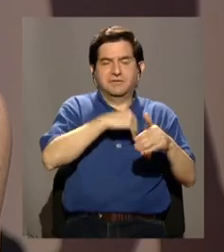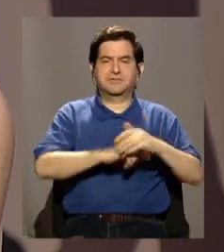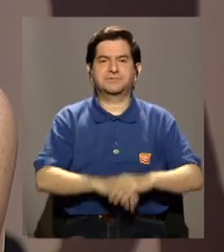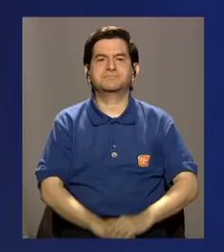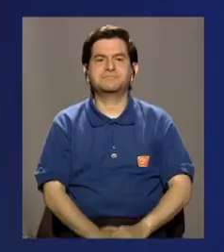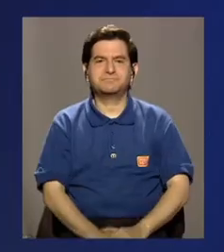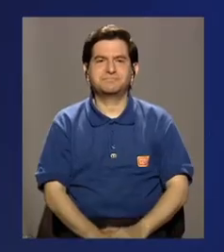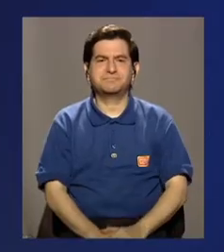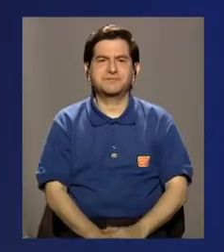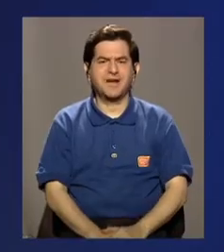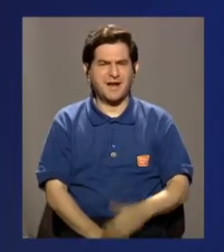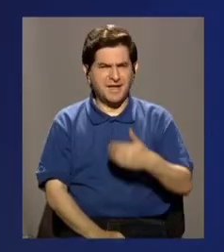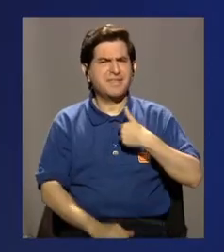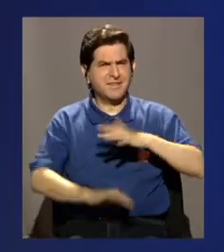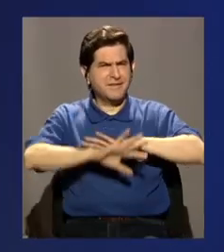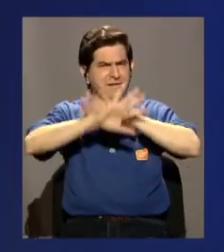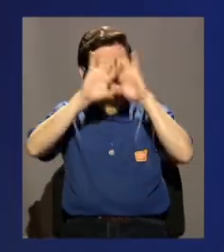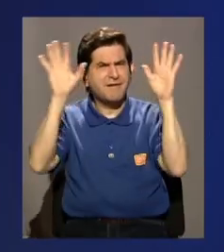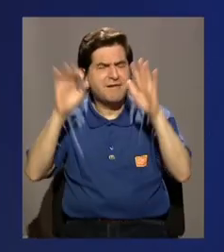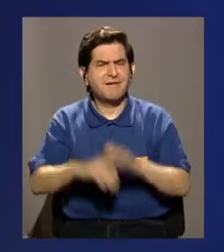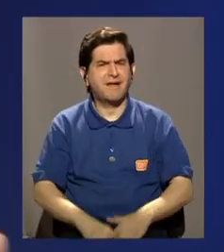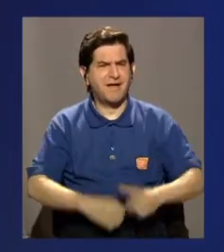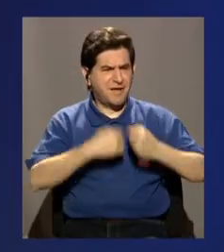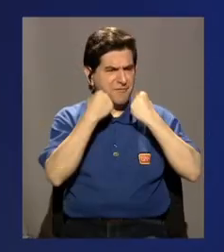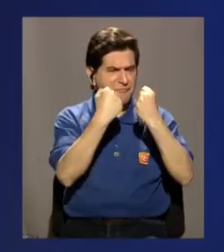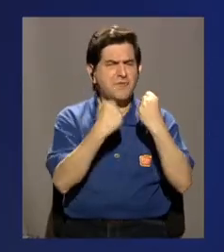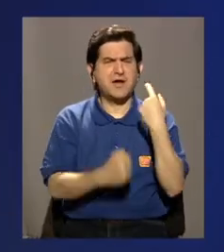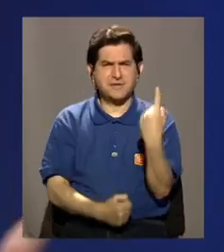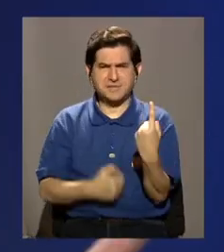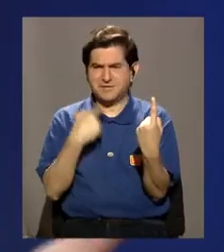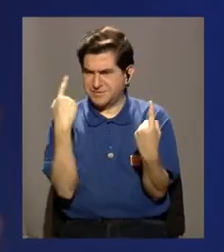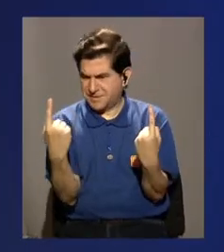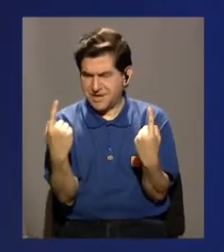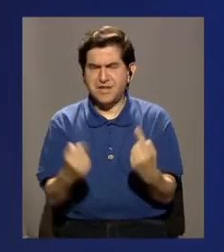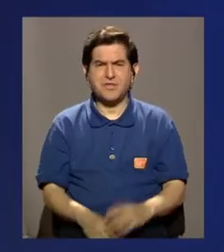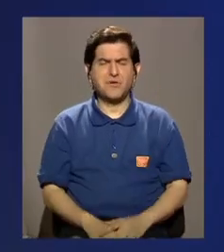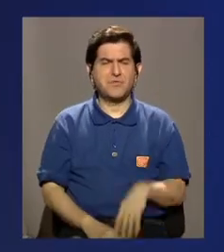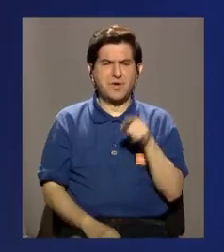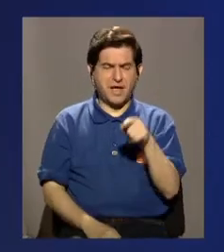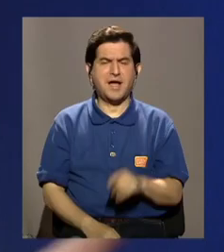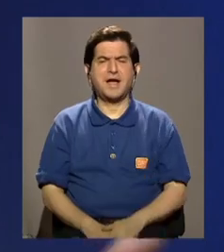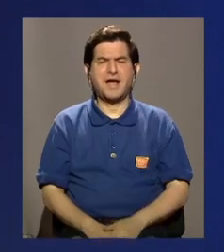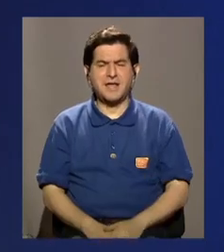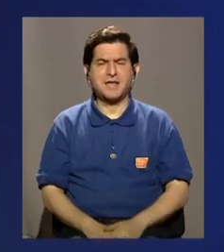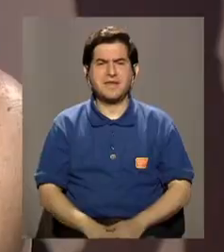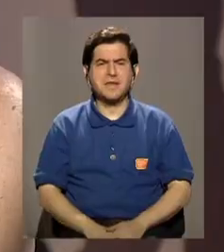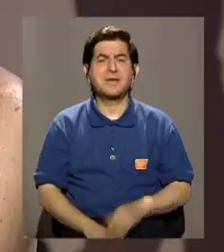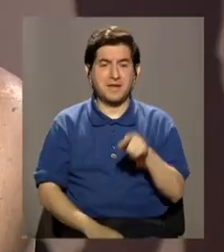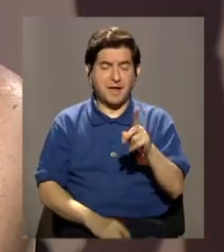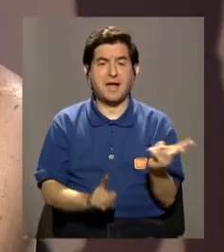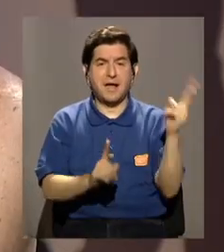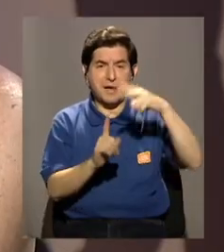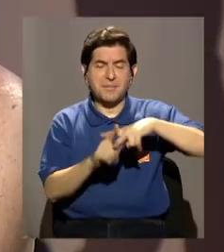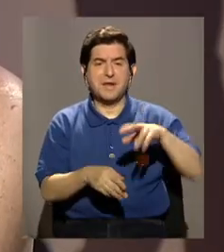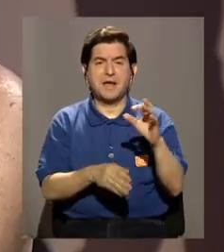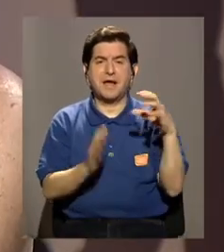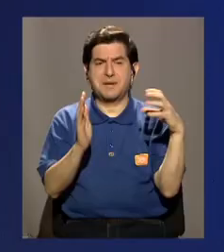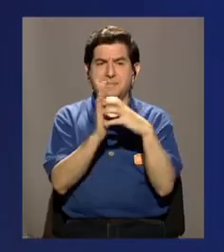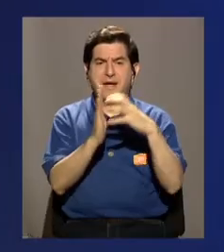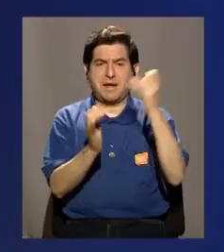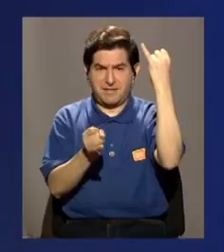porque tienen muy claro cómo cuáles son las fortalezas de cada aquí si las ponen en función del texto final si es así es